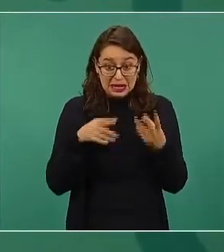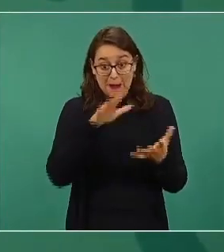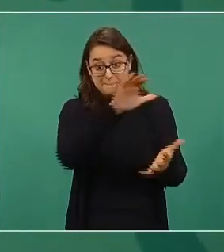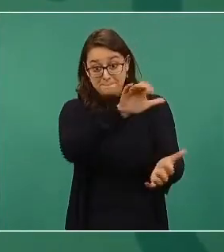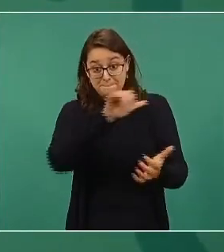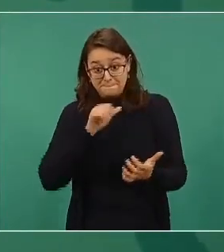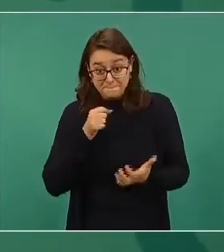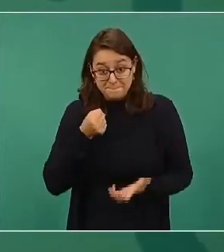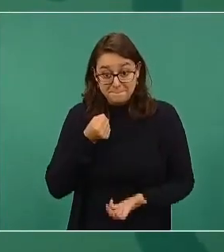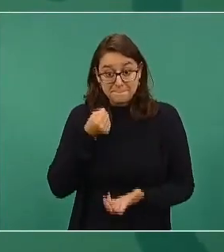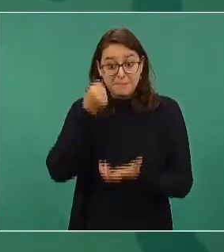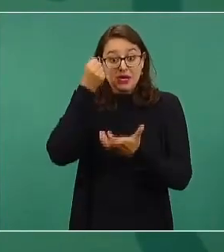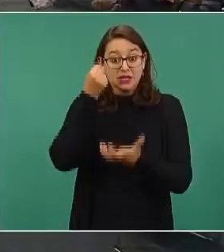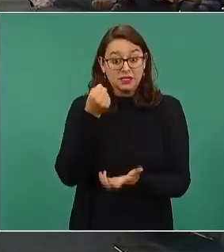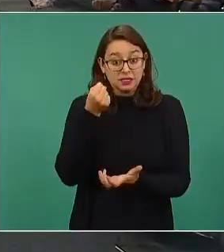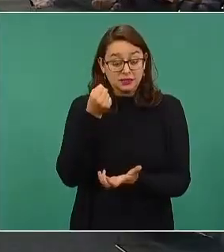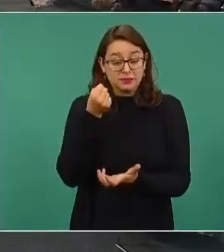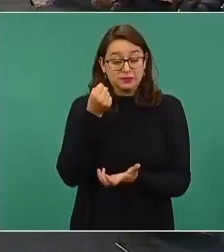de